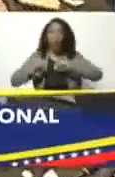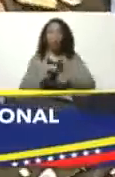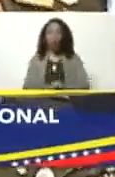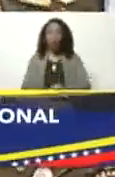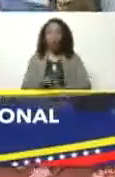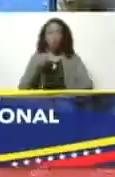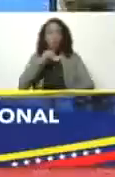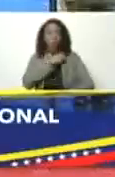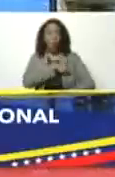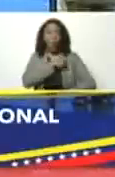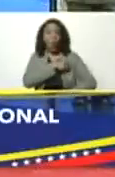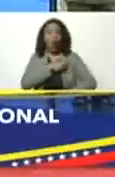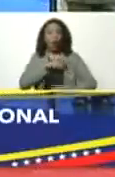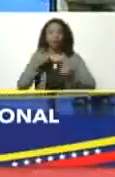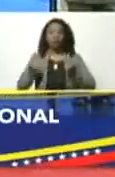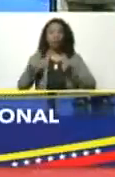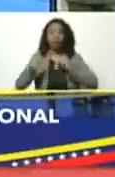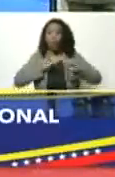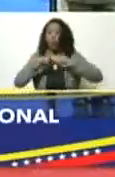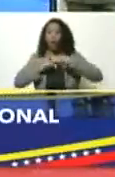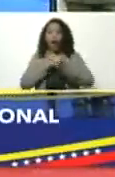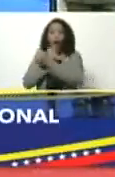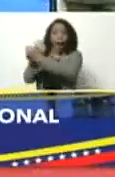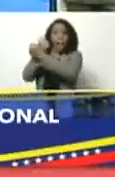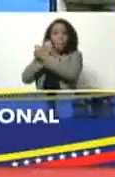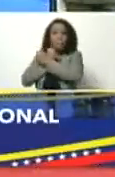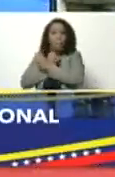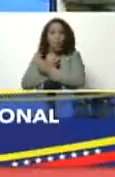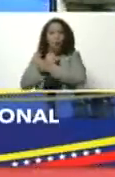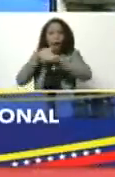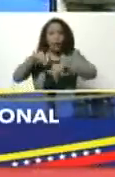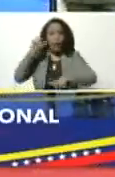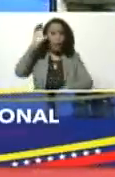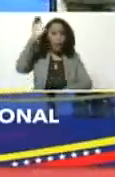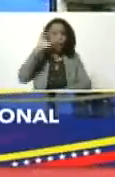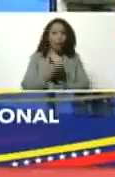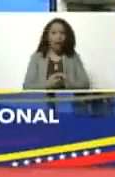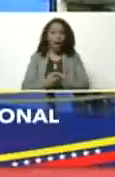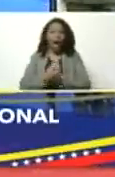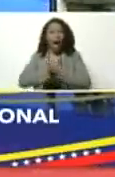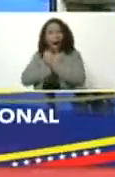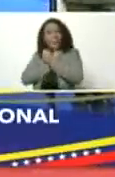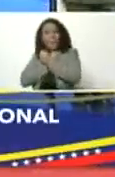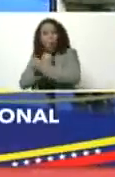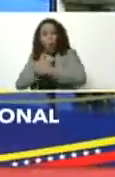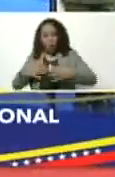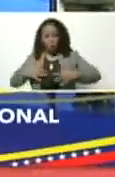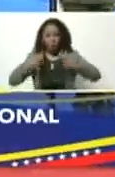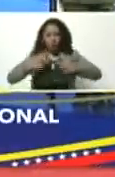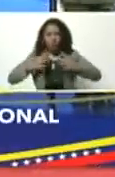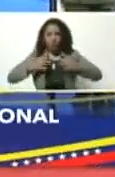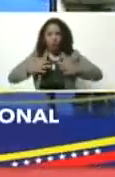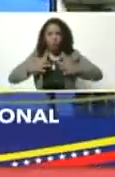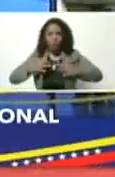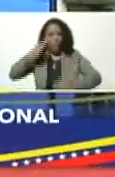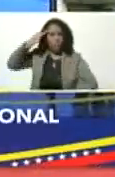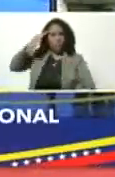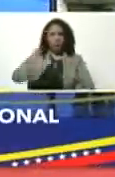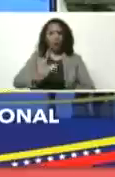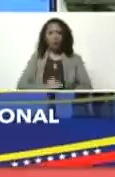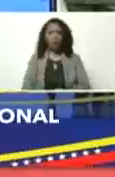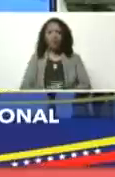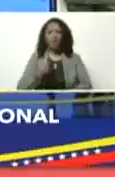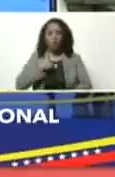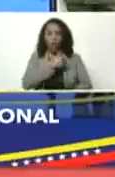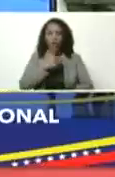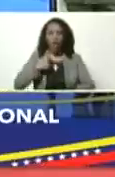Moral altiva, amor por nuestra patria, amor por su uniforme. Quiero felicitarlos a